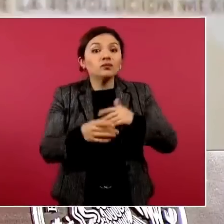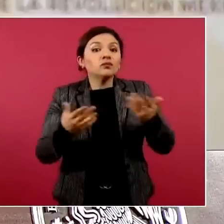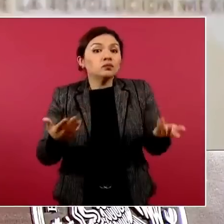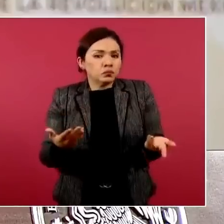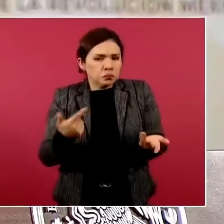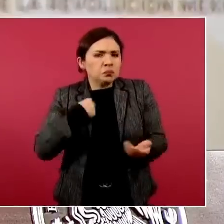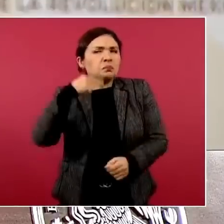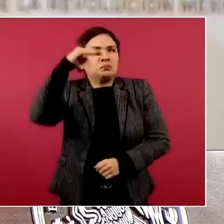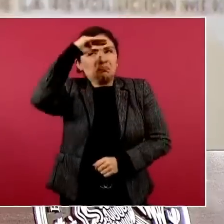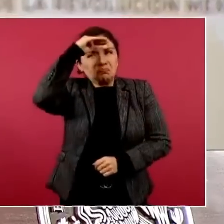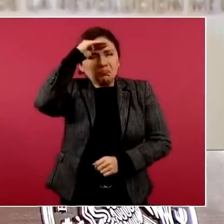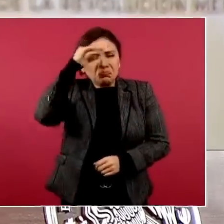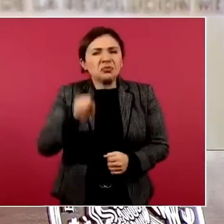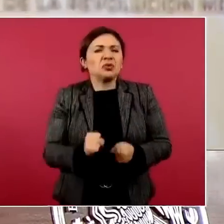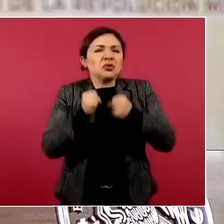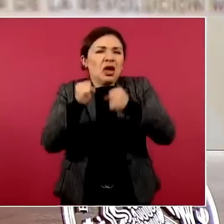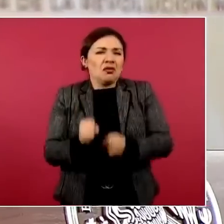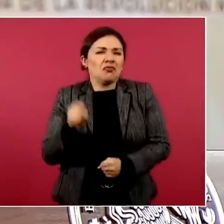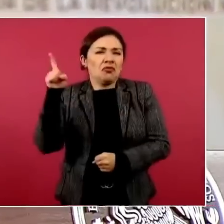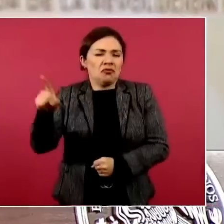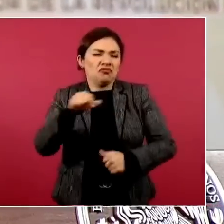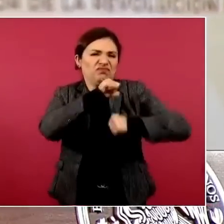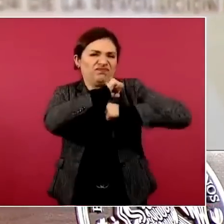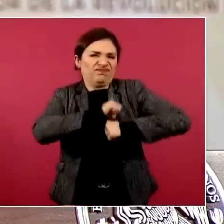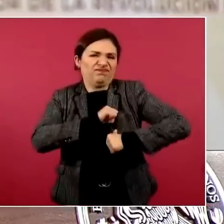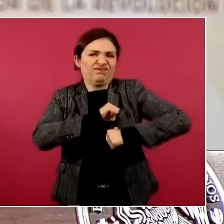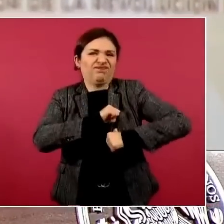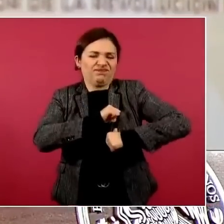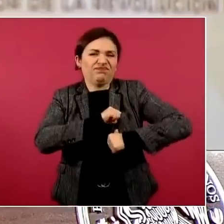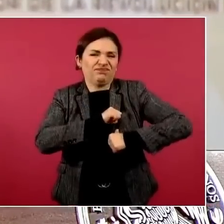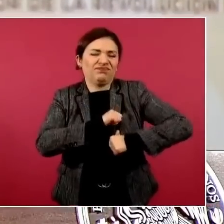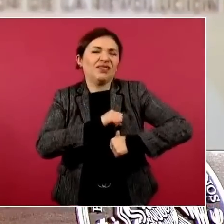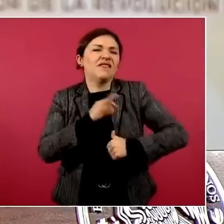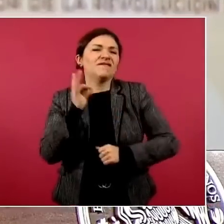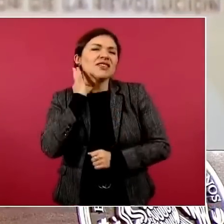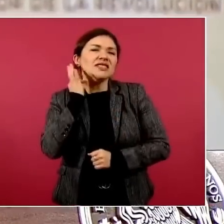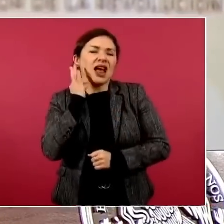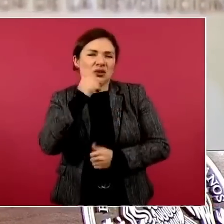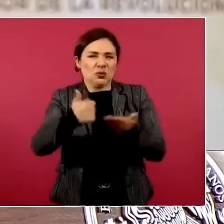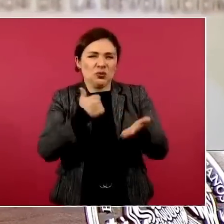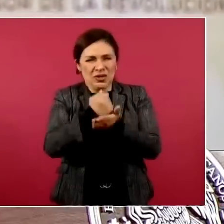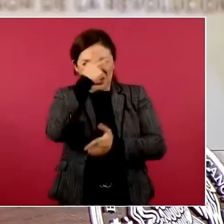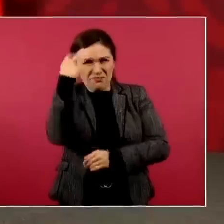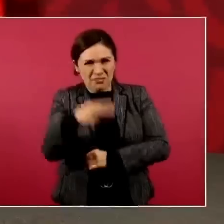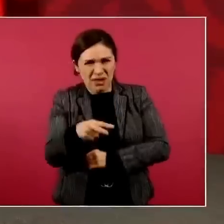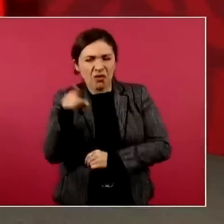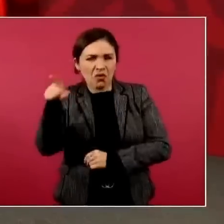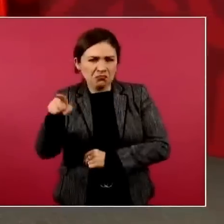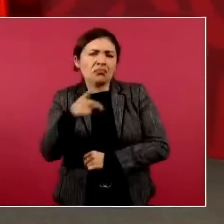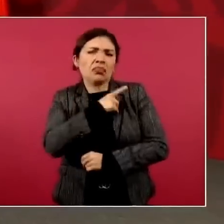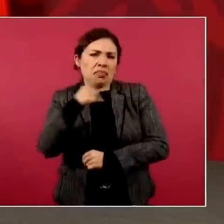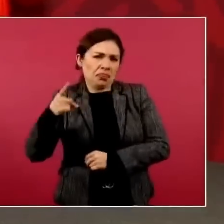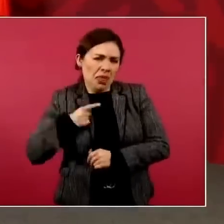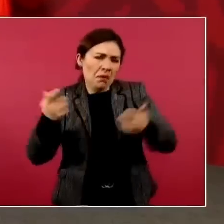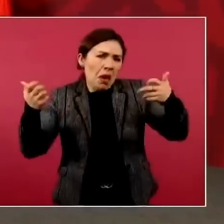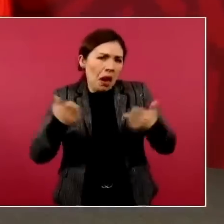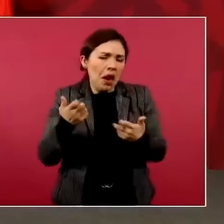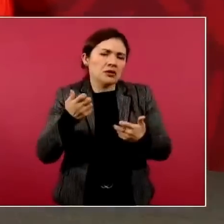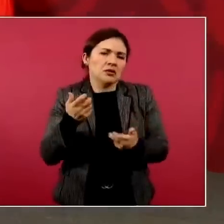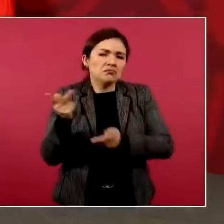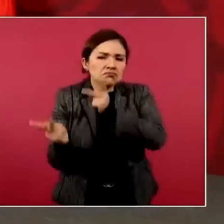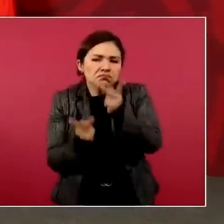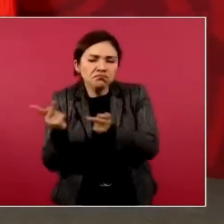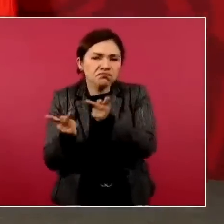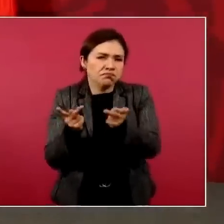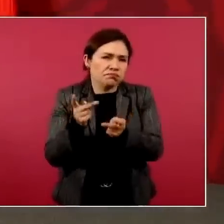estoy seguro que la Fiscalía de la Ciudad de México le va a dar seguimiento, y